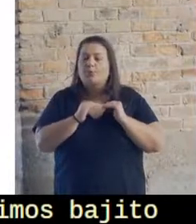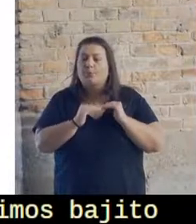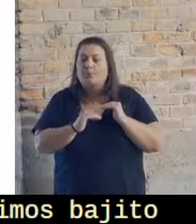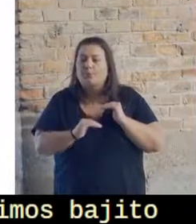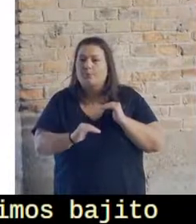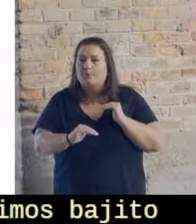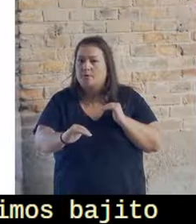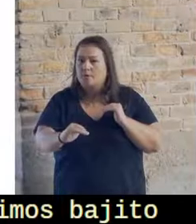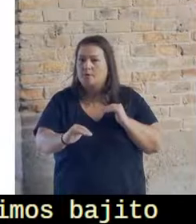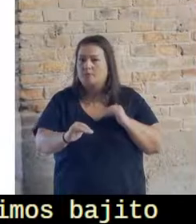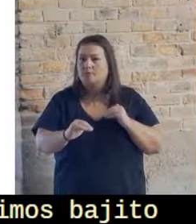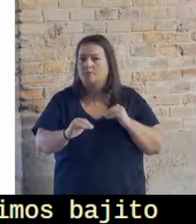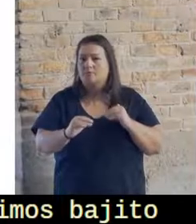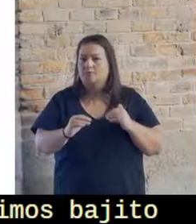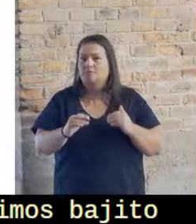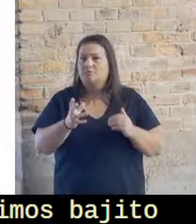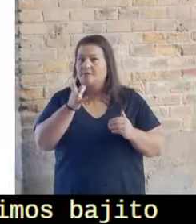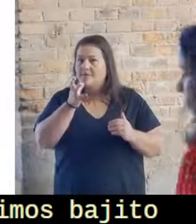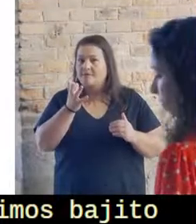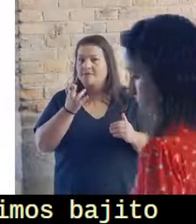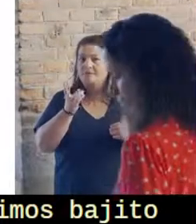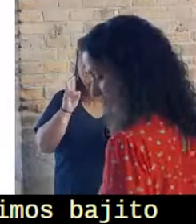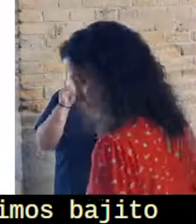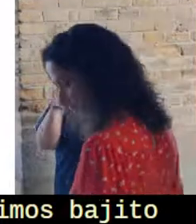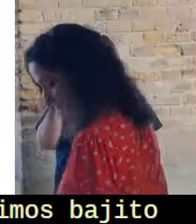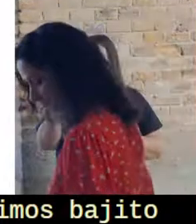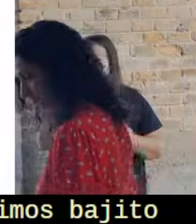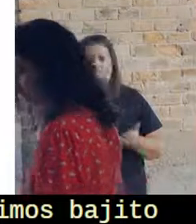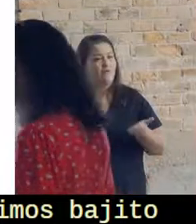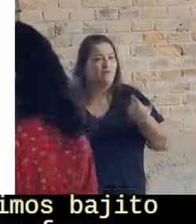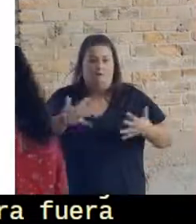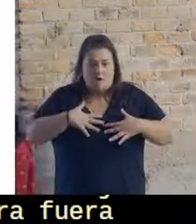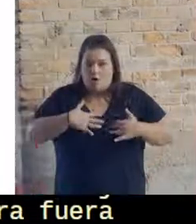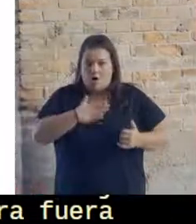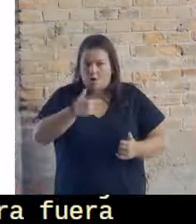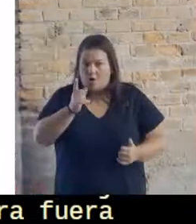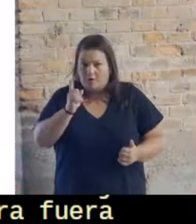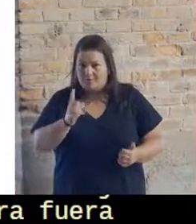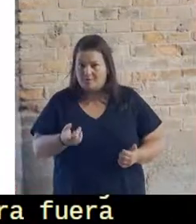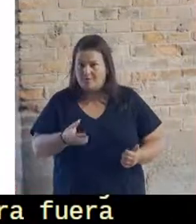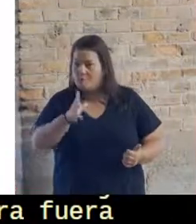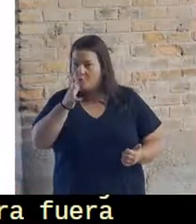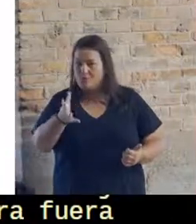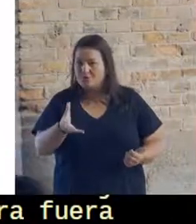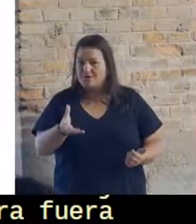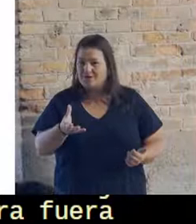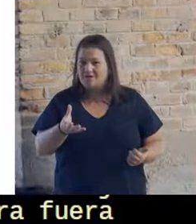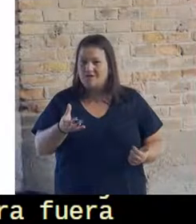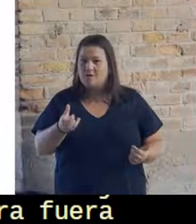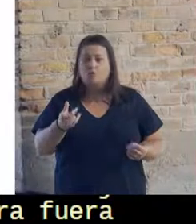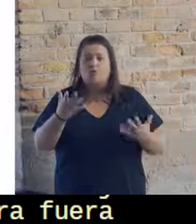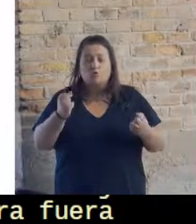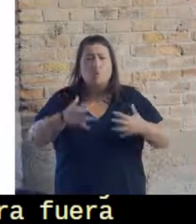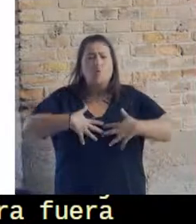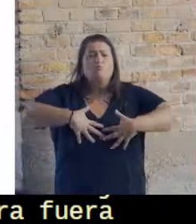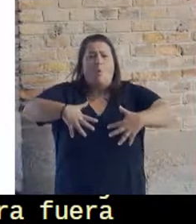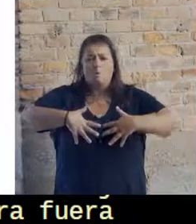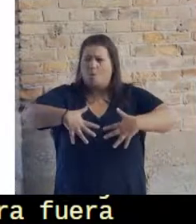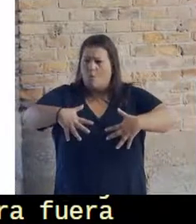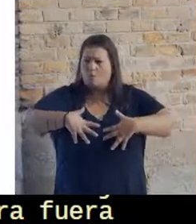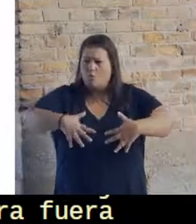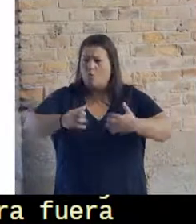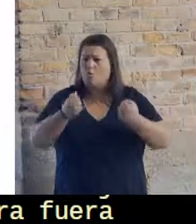intensidad y no a a los dos minutos dijo Fuera fuera fuera no la quiero porque no Esa esa cantidad de vibración